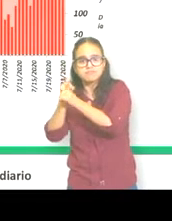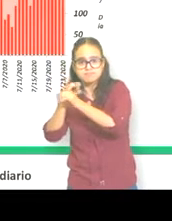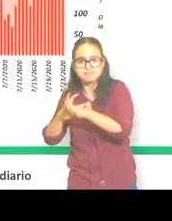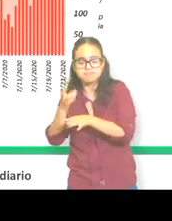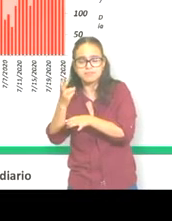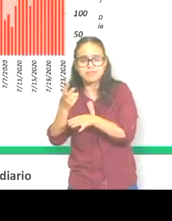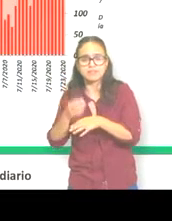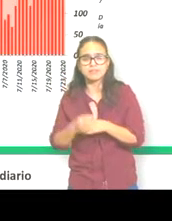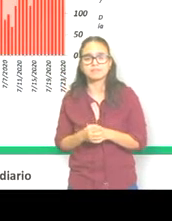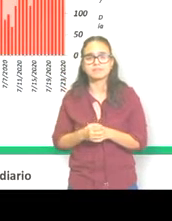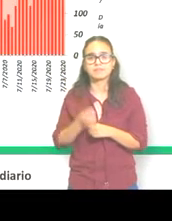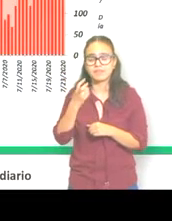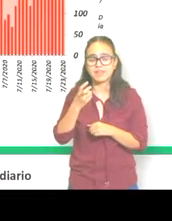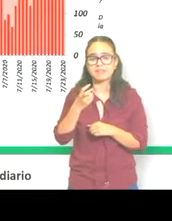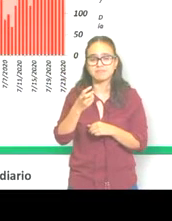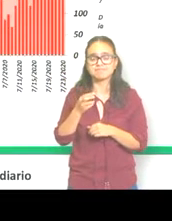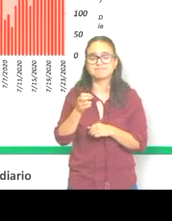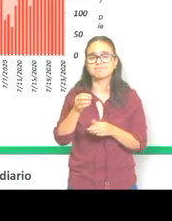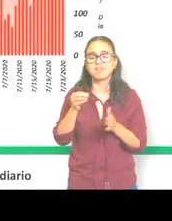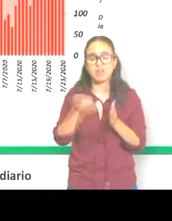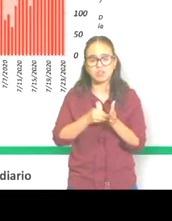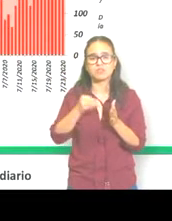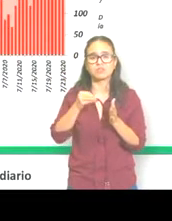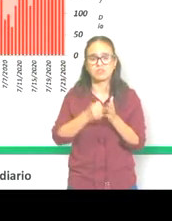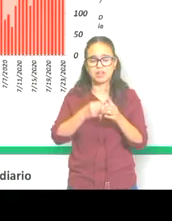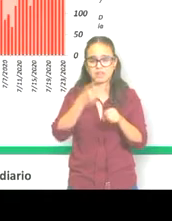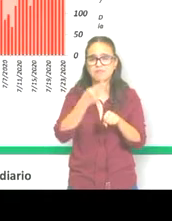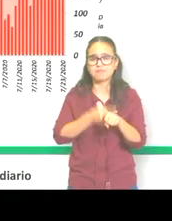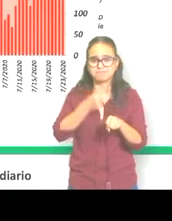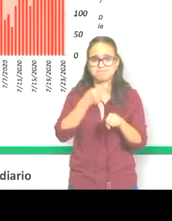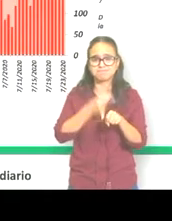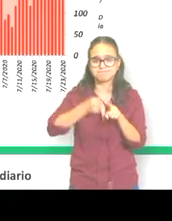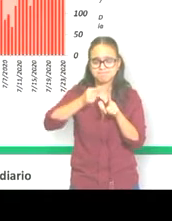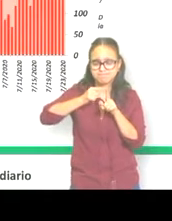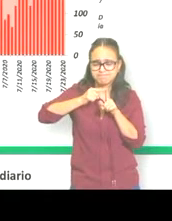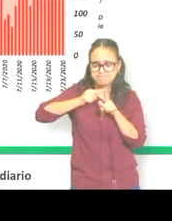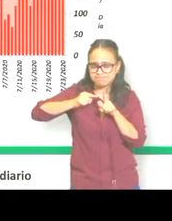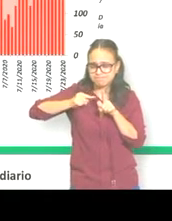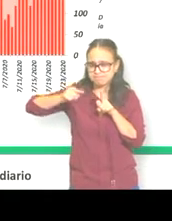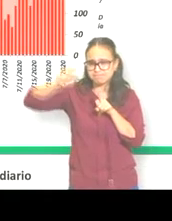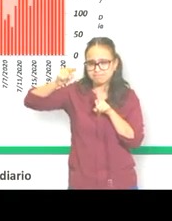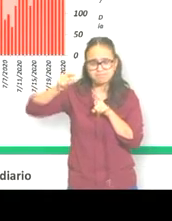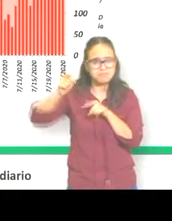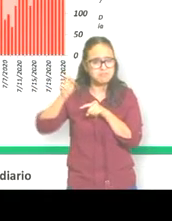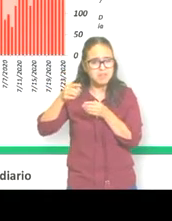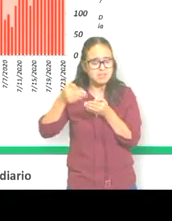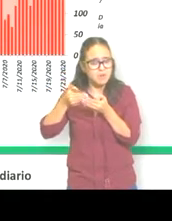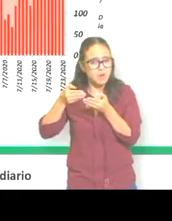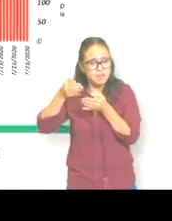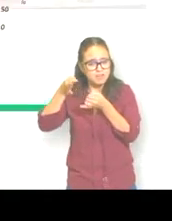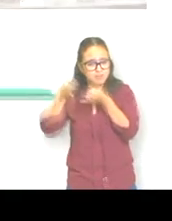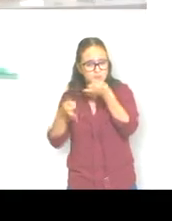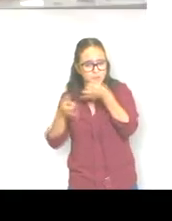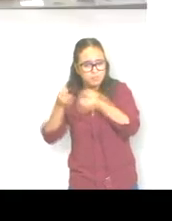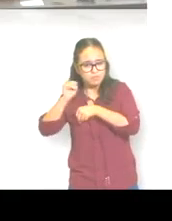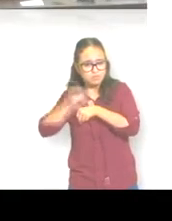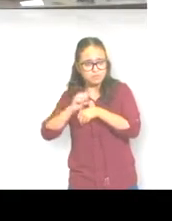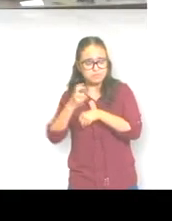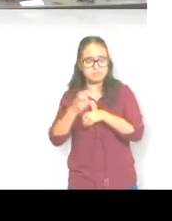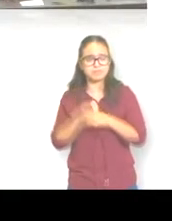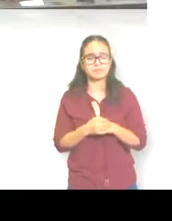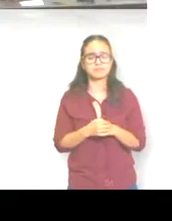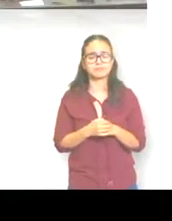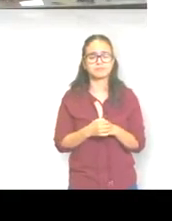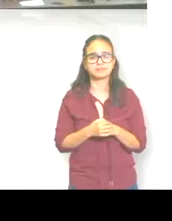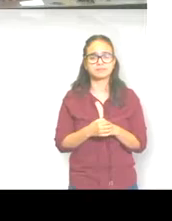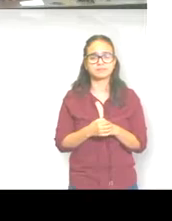seguimos teniendo un importante número de casos como lo hemos reportado en las últimas semanas. Pasamos a los